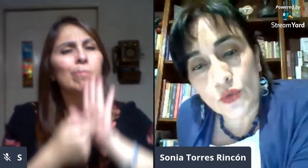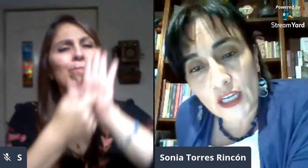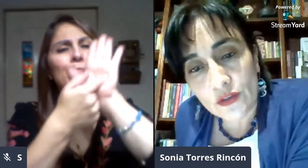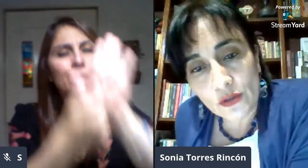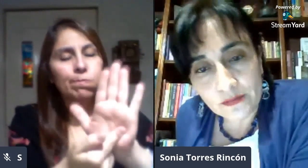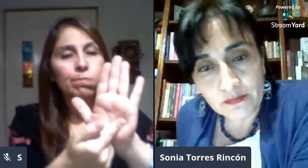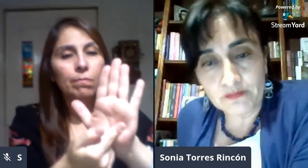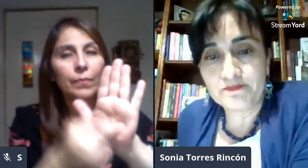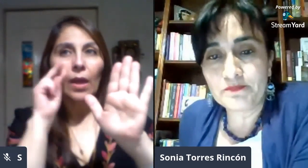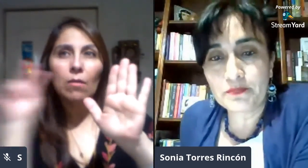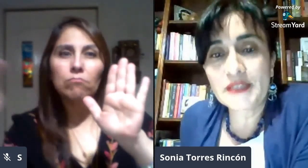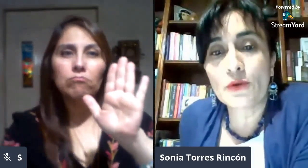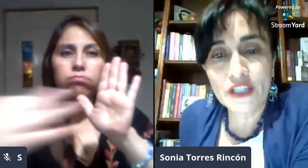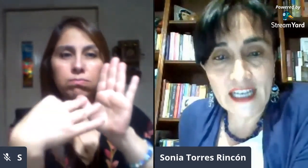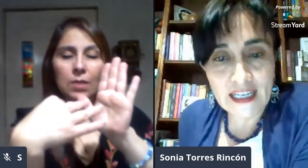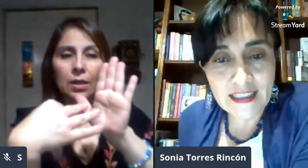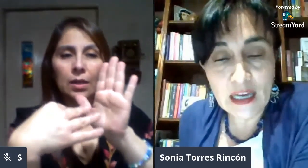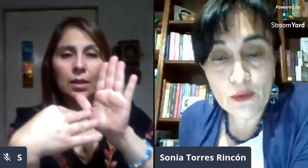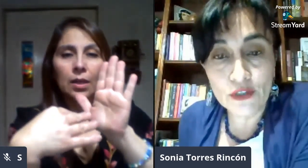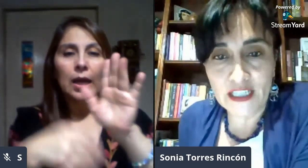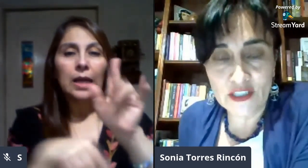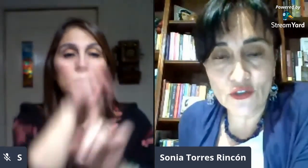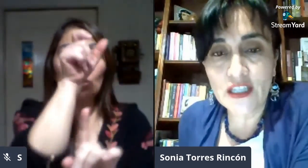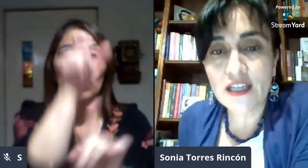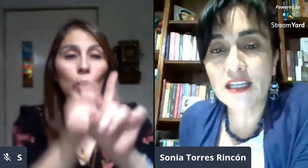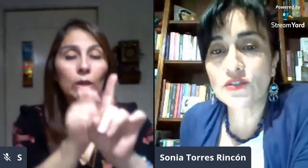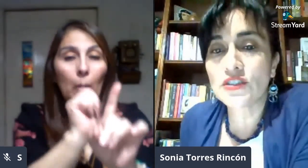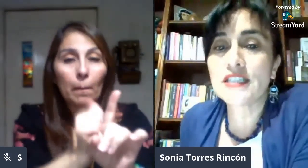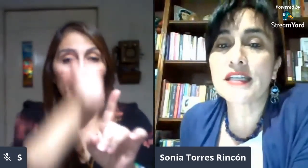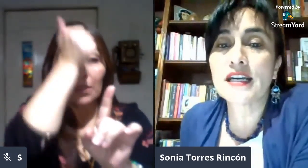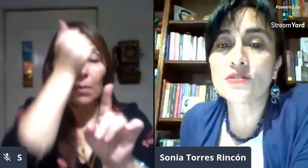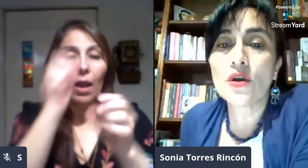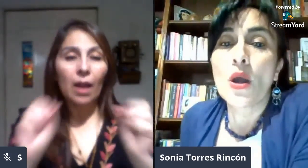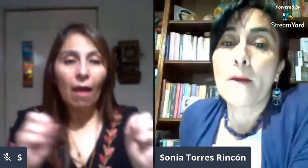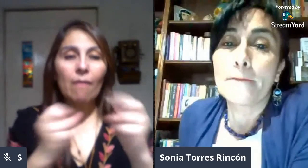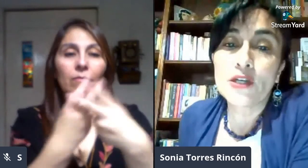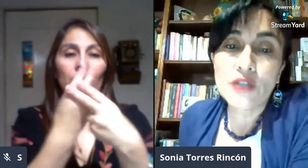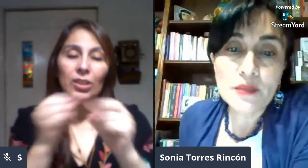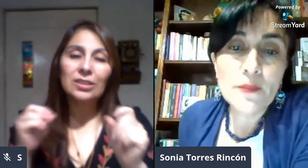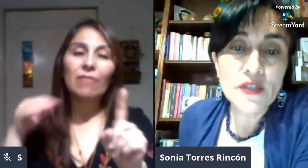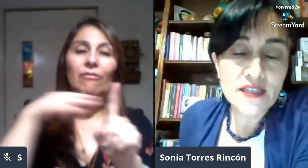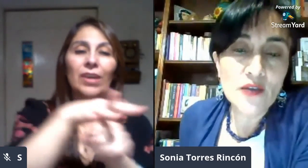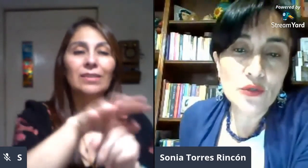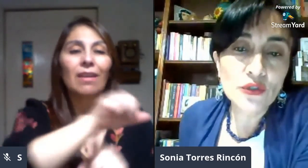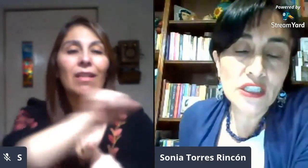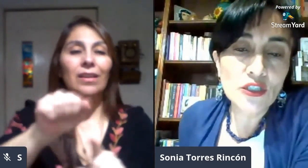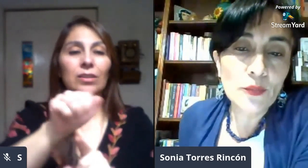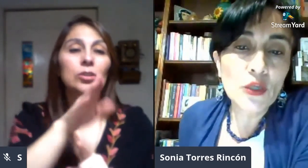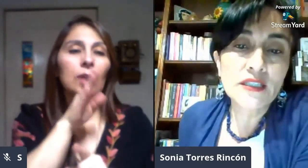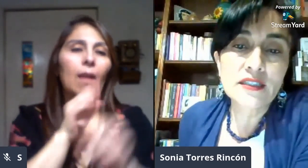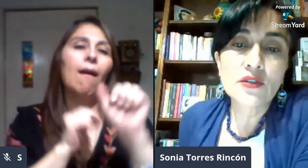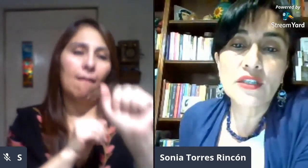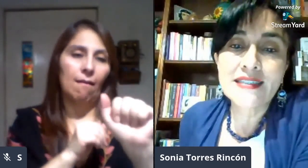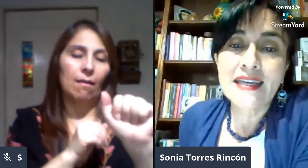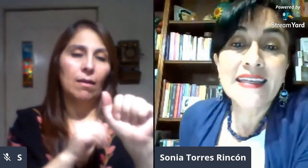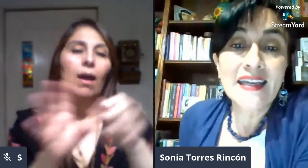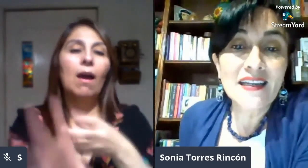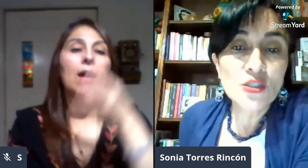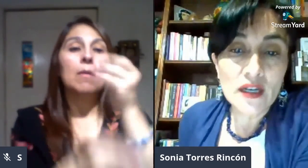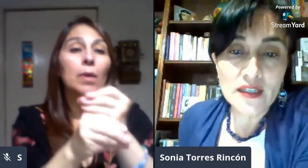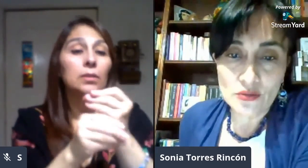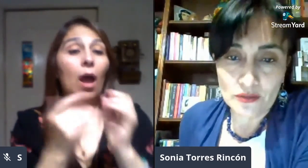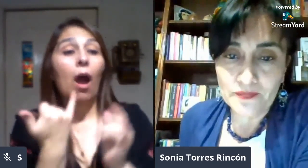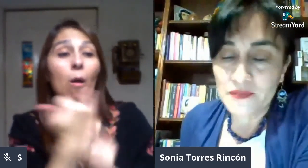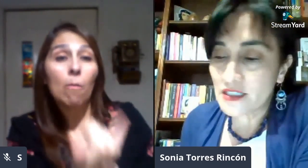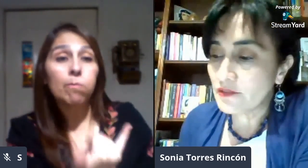el sujeto primordial de la vulneración de derechos en este caso, pero también porque ya hay un contenido político y es quién